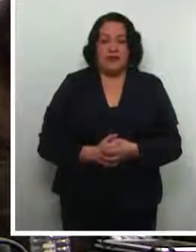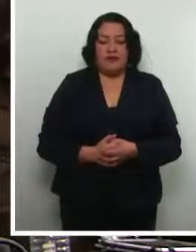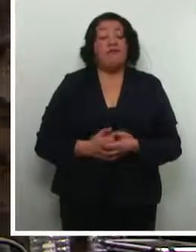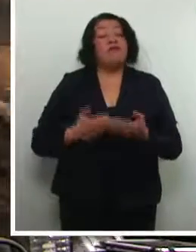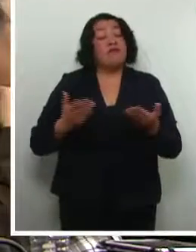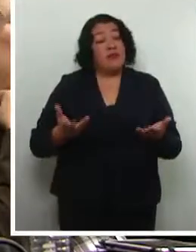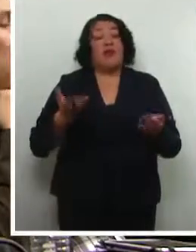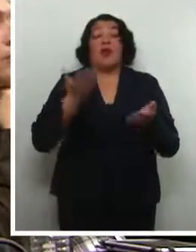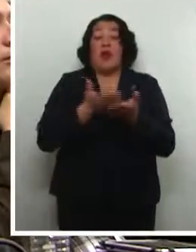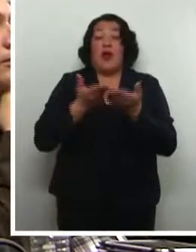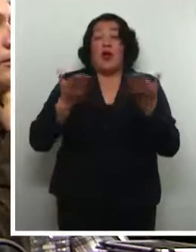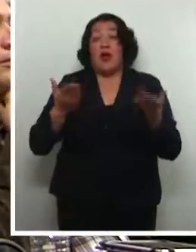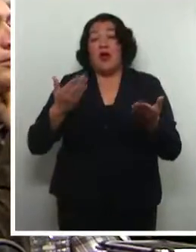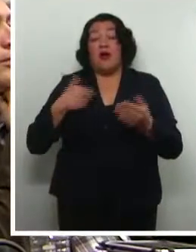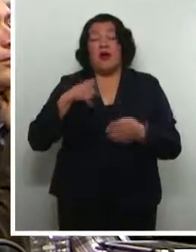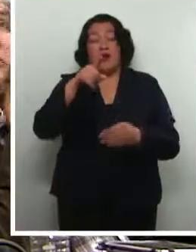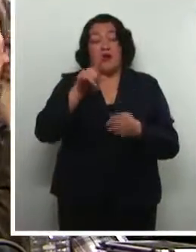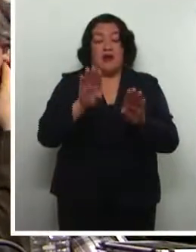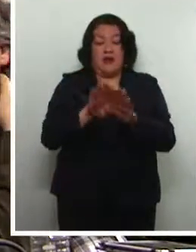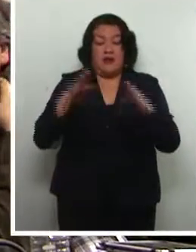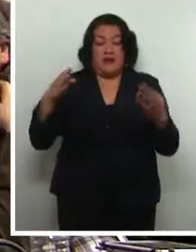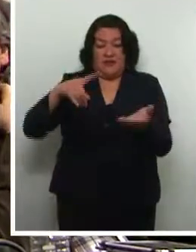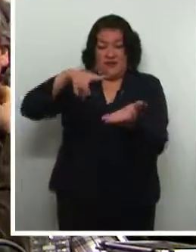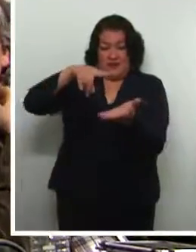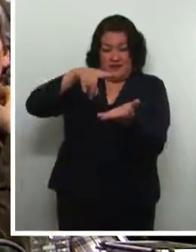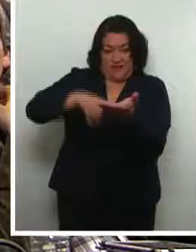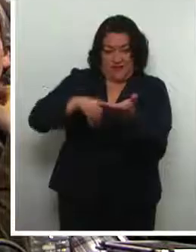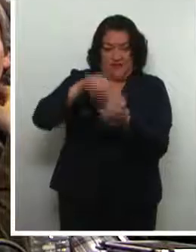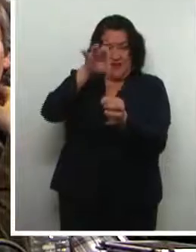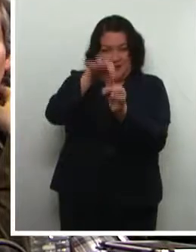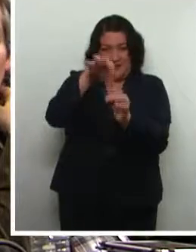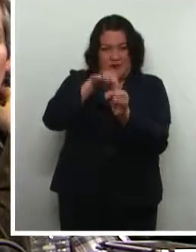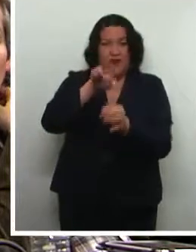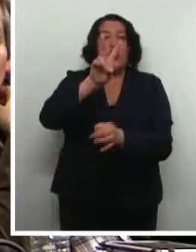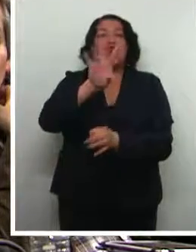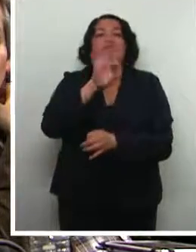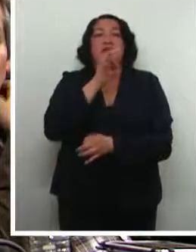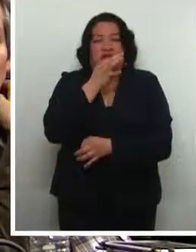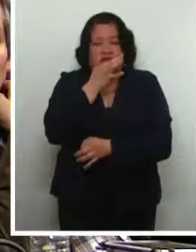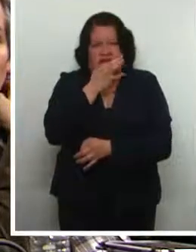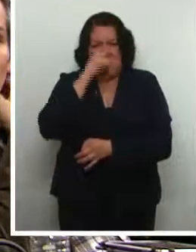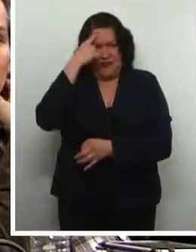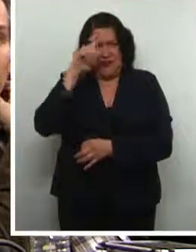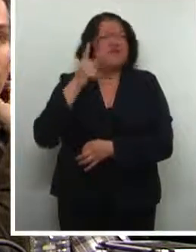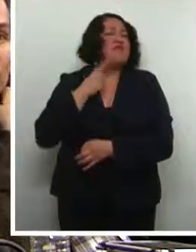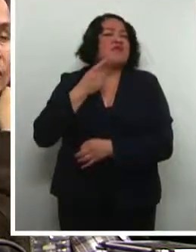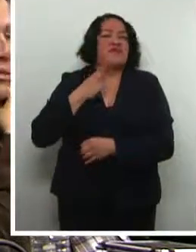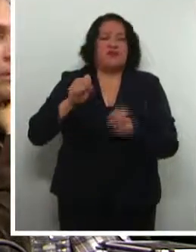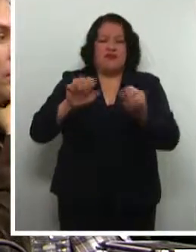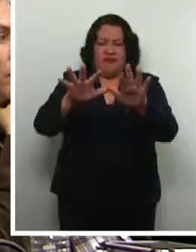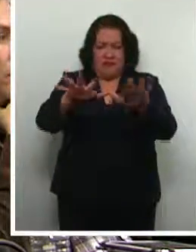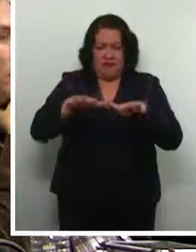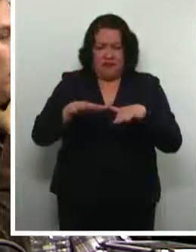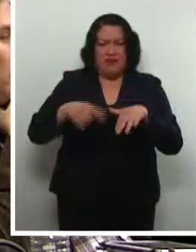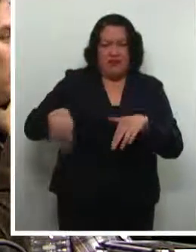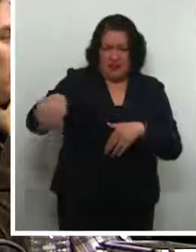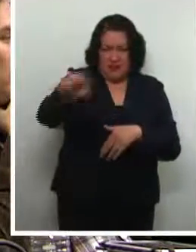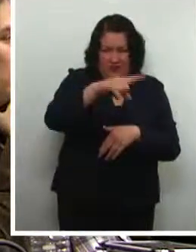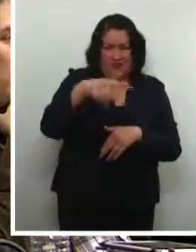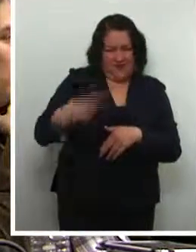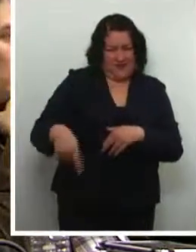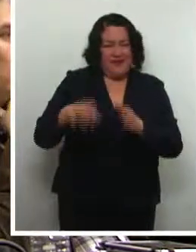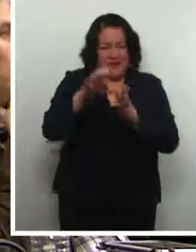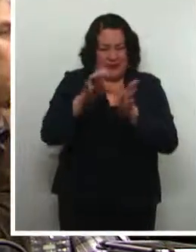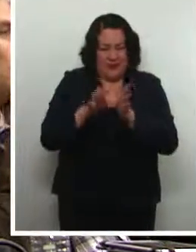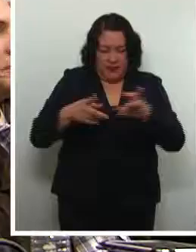Bueno, pues en este momento se abre el tablero electrónico hasta por 2 minutos para que los legisladores de esta Asamblea Constituyente